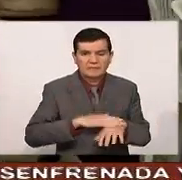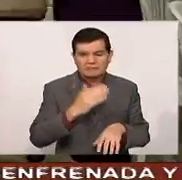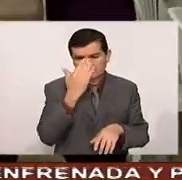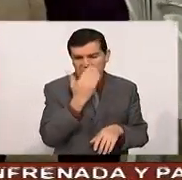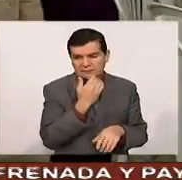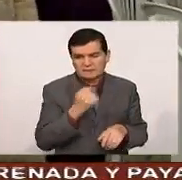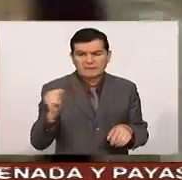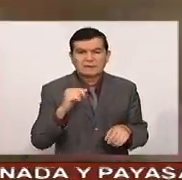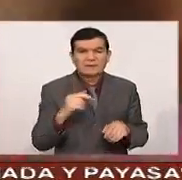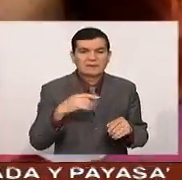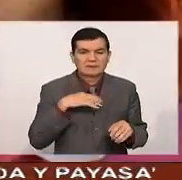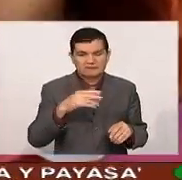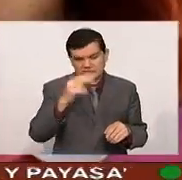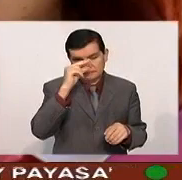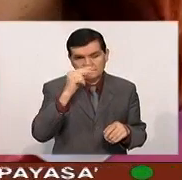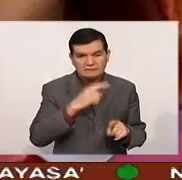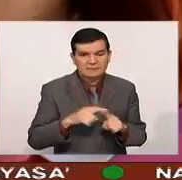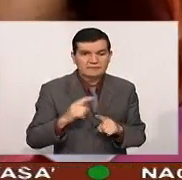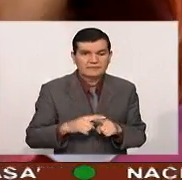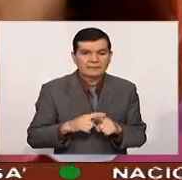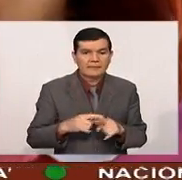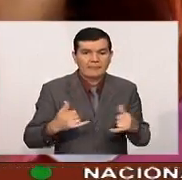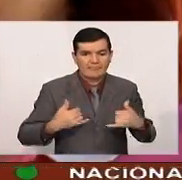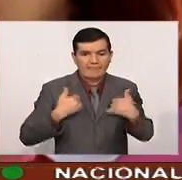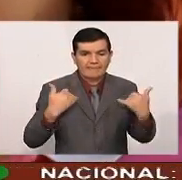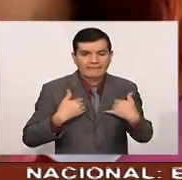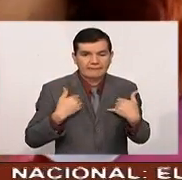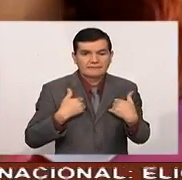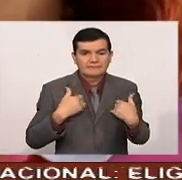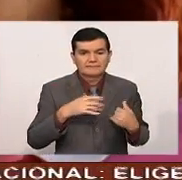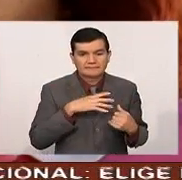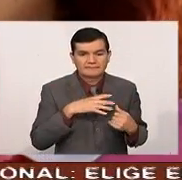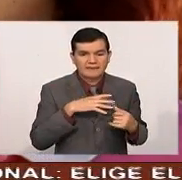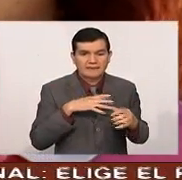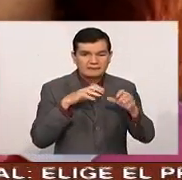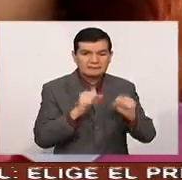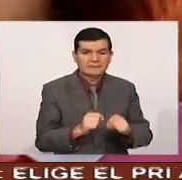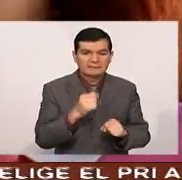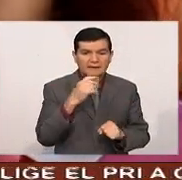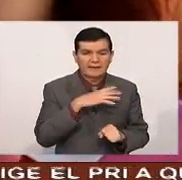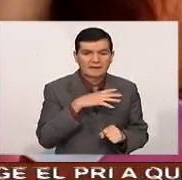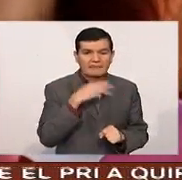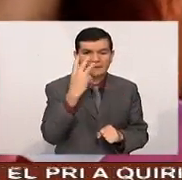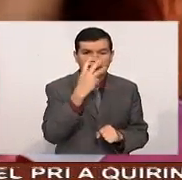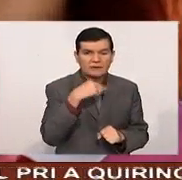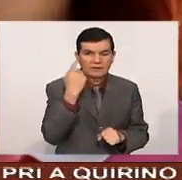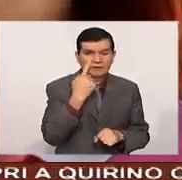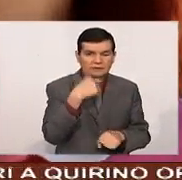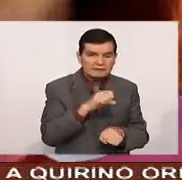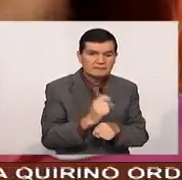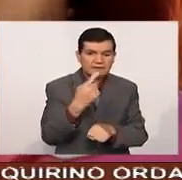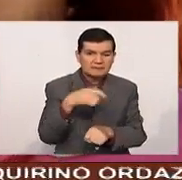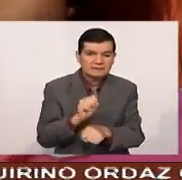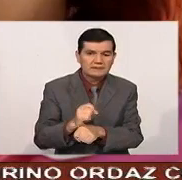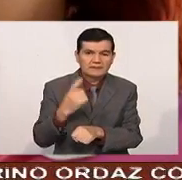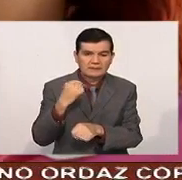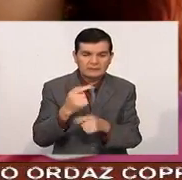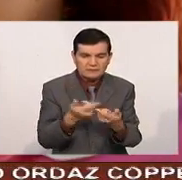habilidades y capacidades. Los chicos aprenden, toman ellos 3 horas a la semana, cada grupo.